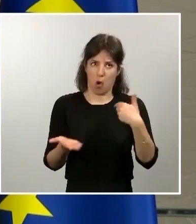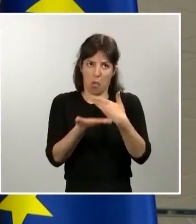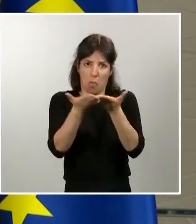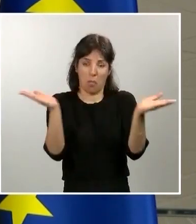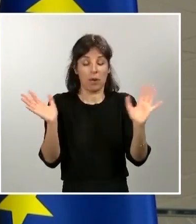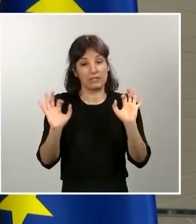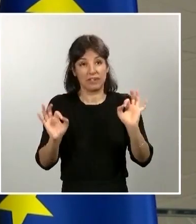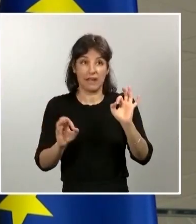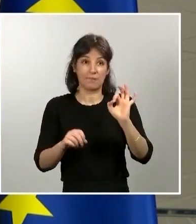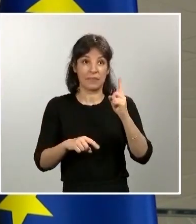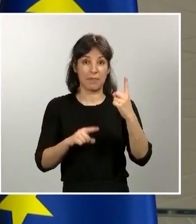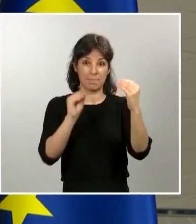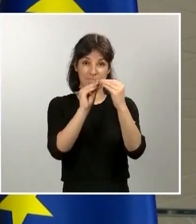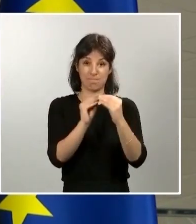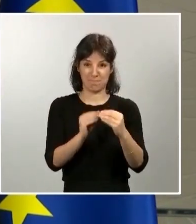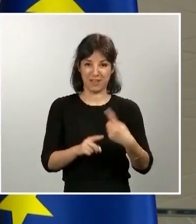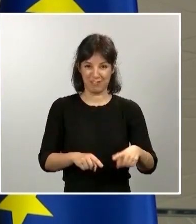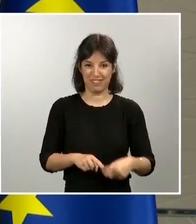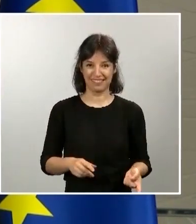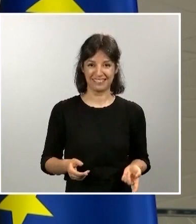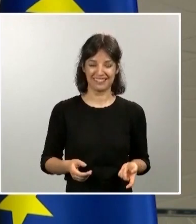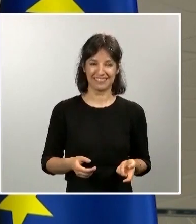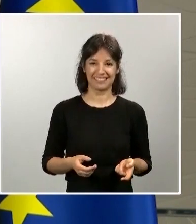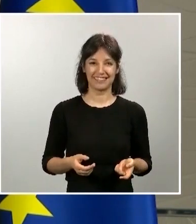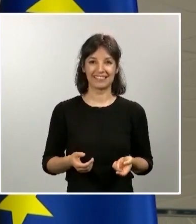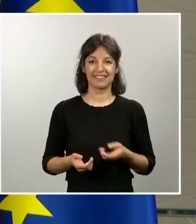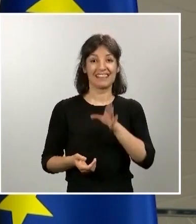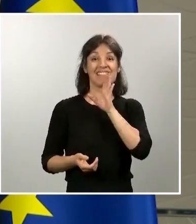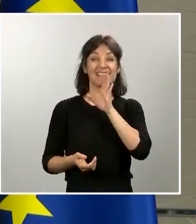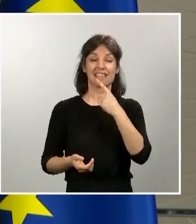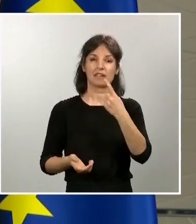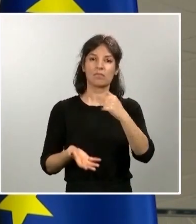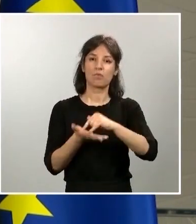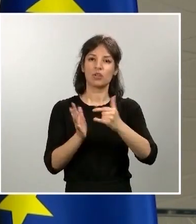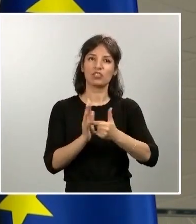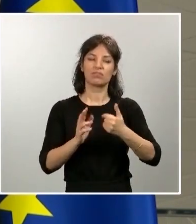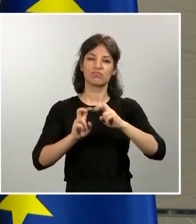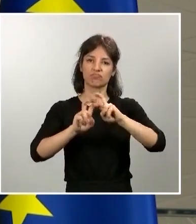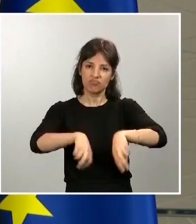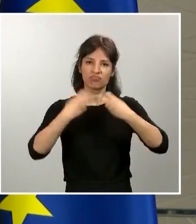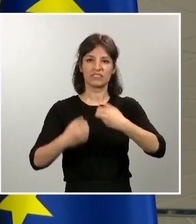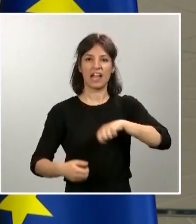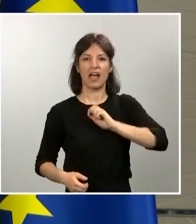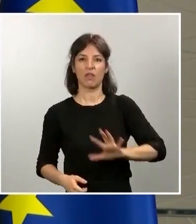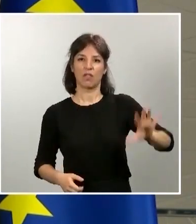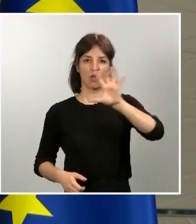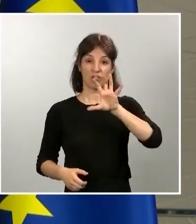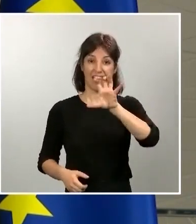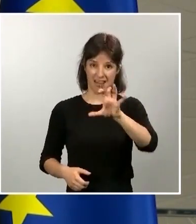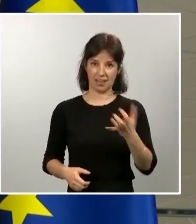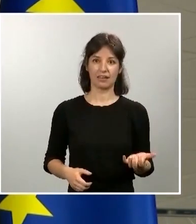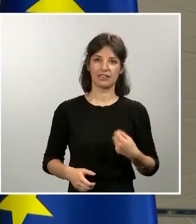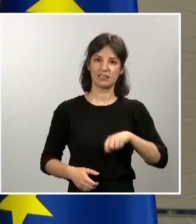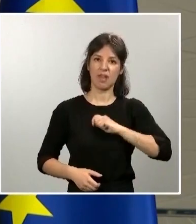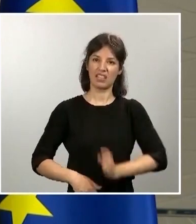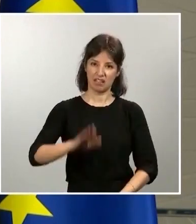compartir. Y en este sentido, pues es, como decía, un proyecto de reconstrucción nacional, de lanzar adelante a España.